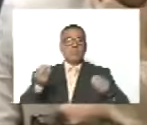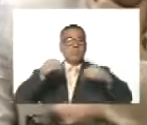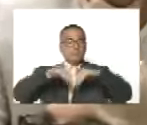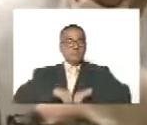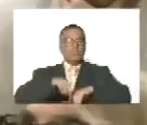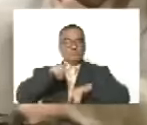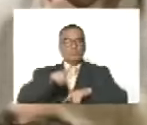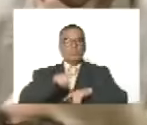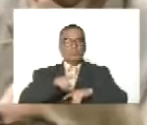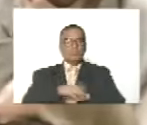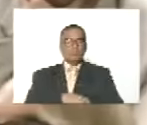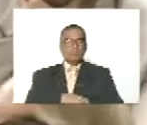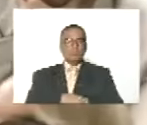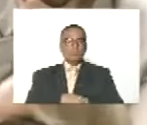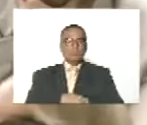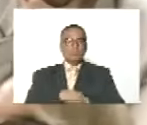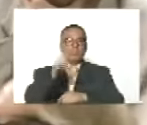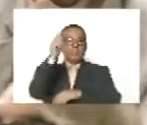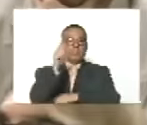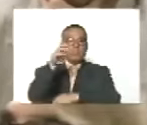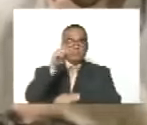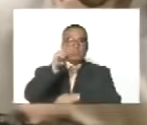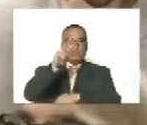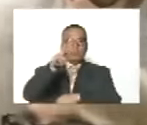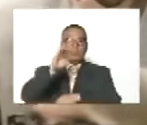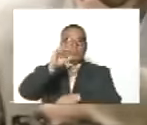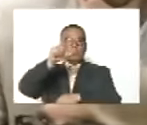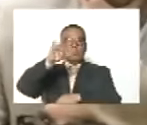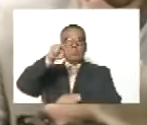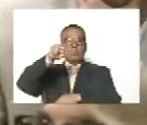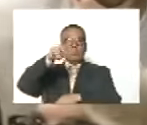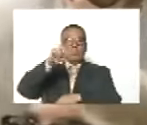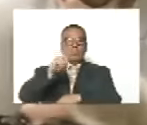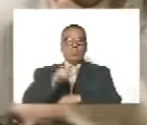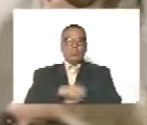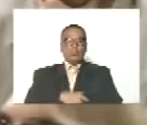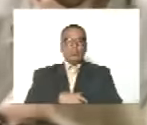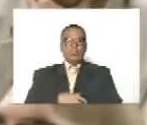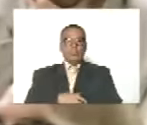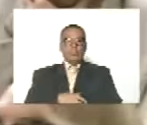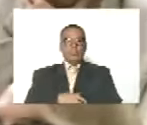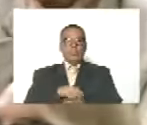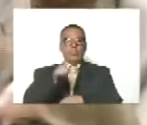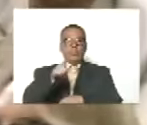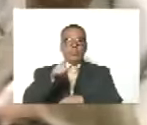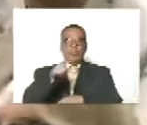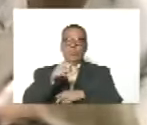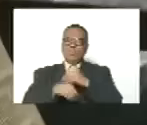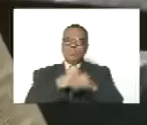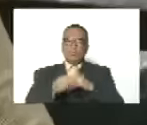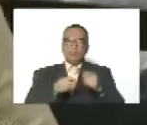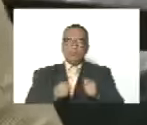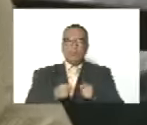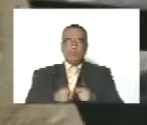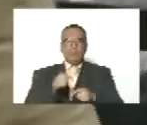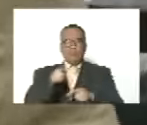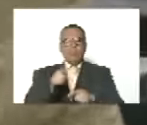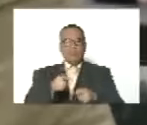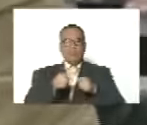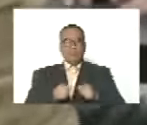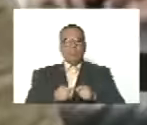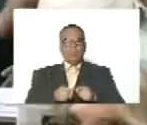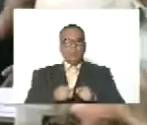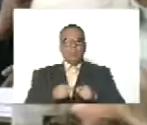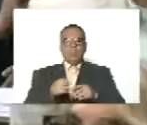acuerdo del diputado Avelino. Entonces, ¿de qué se trata? Si se trata